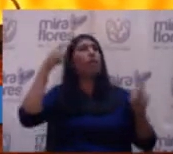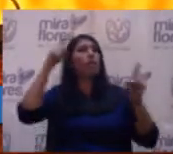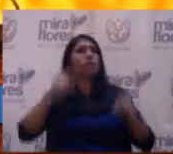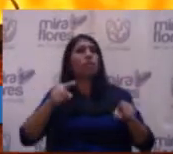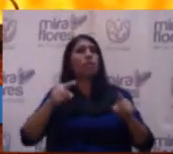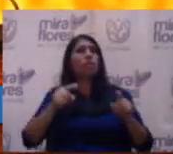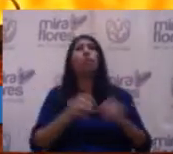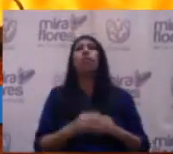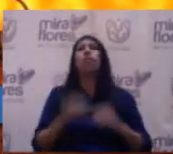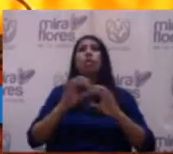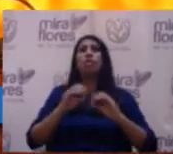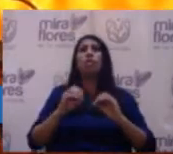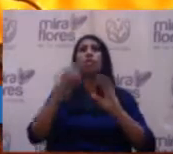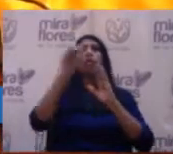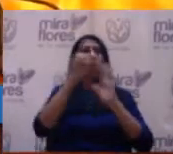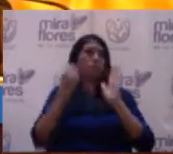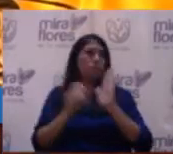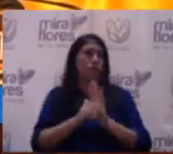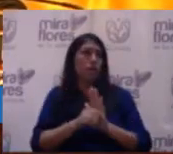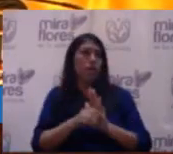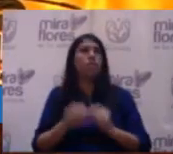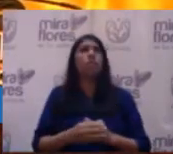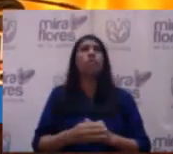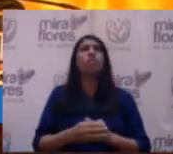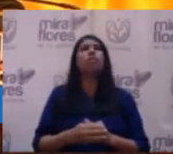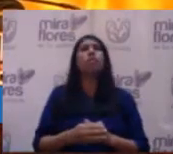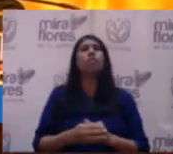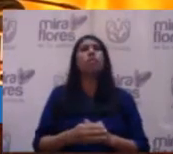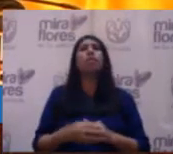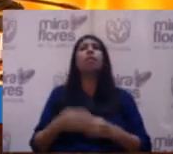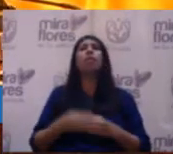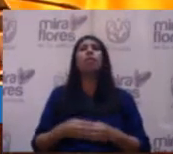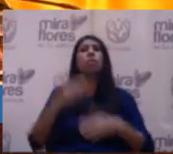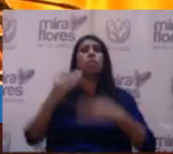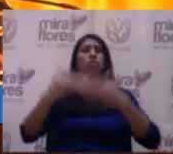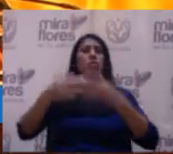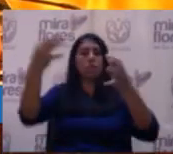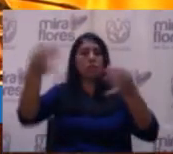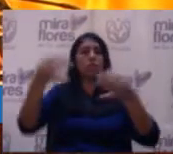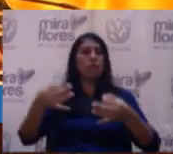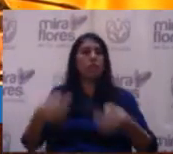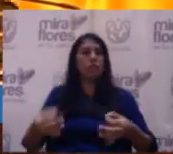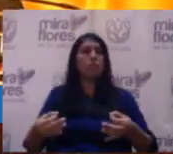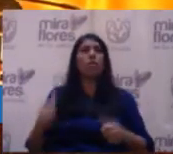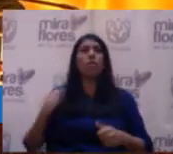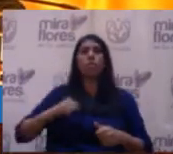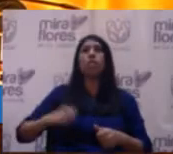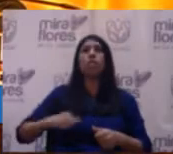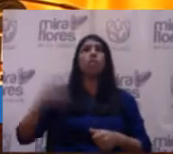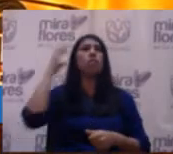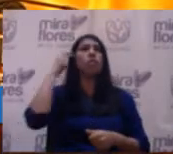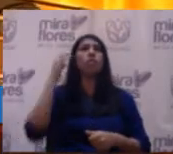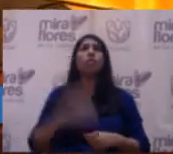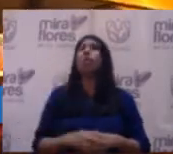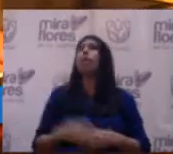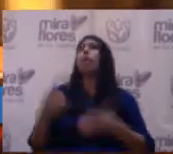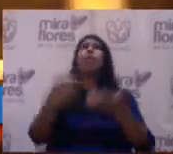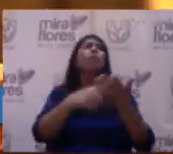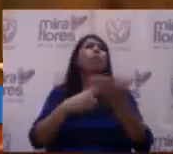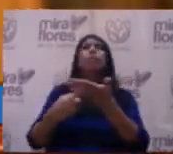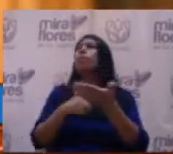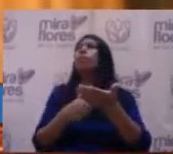Proyecto de ordenanza que aprueba el texto único de procedimientos administrativos de la Municipalidad Distrital de Miraflores. Al debate. Ofrezco el